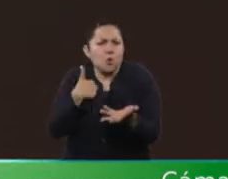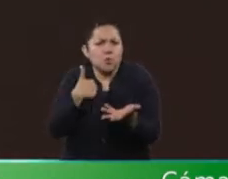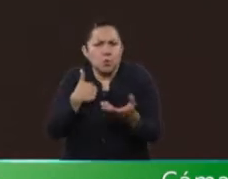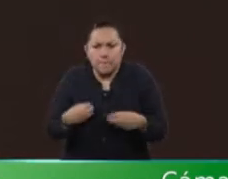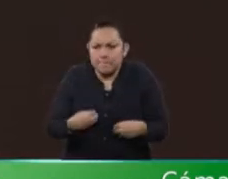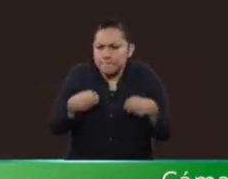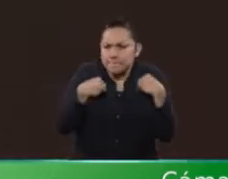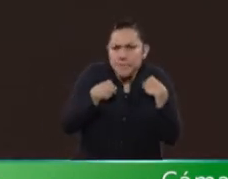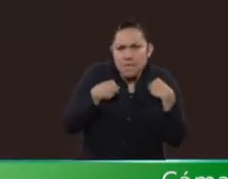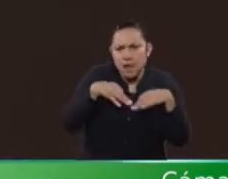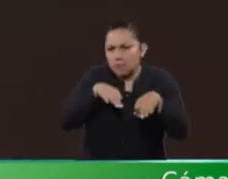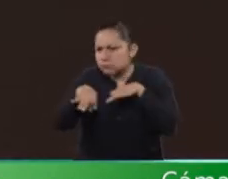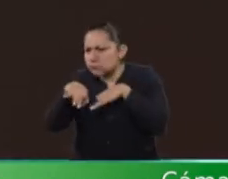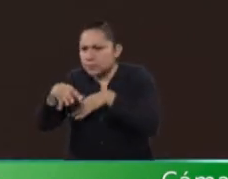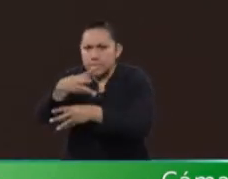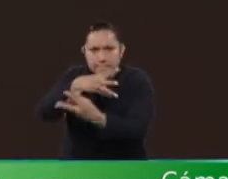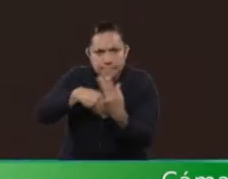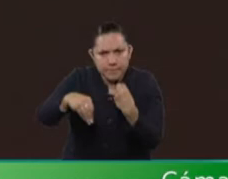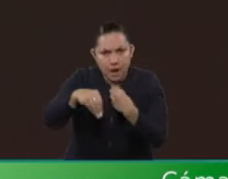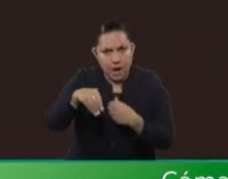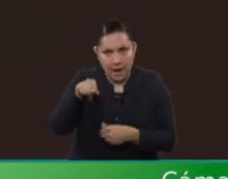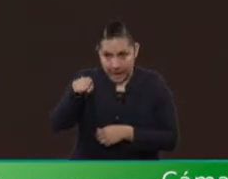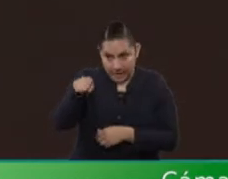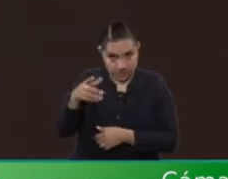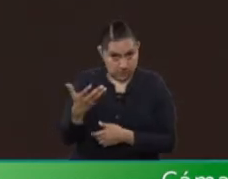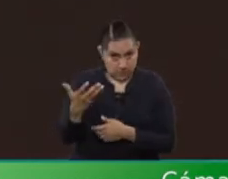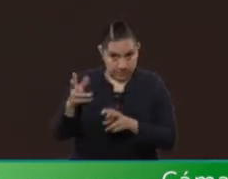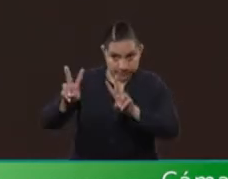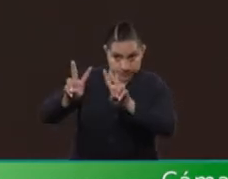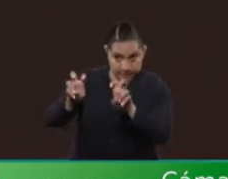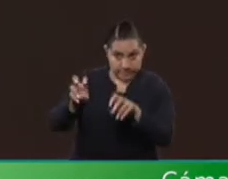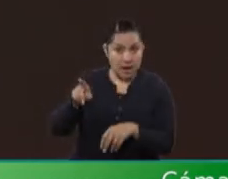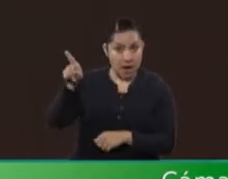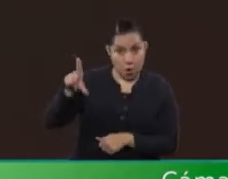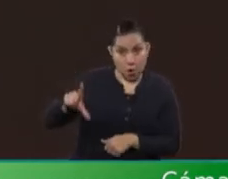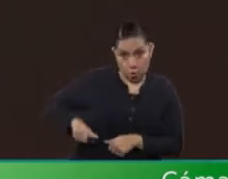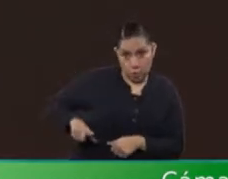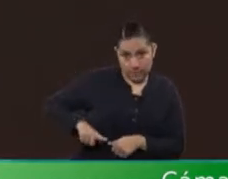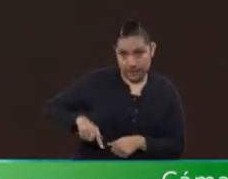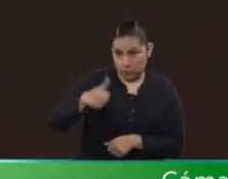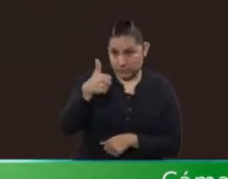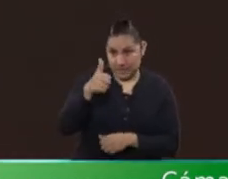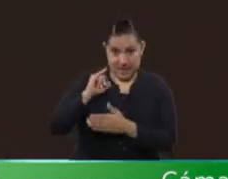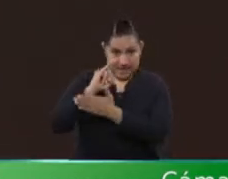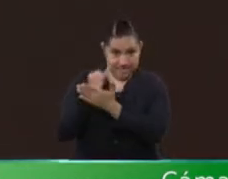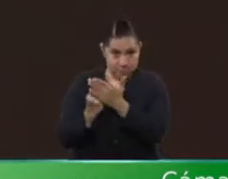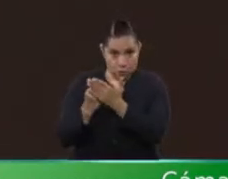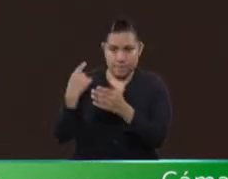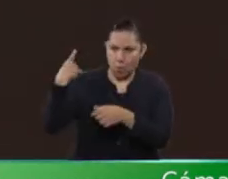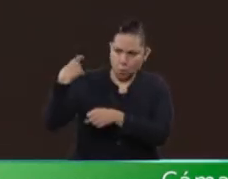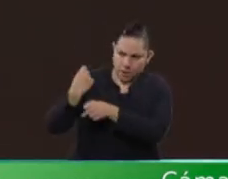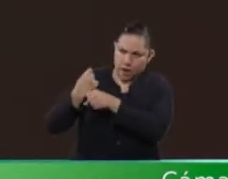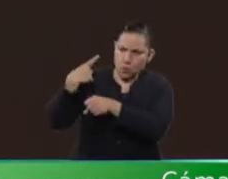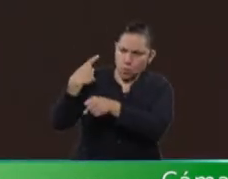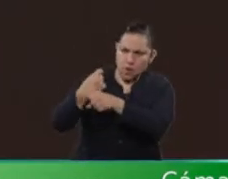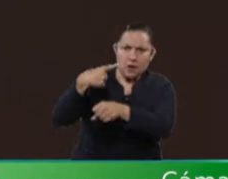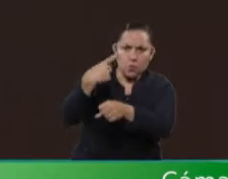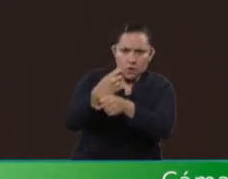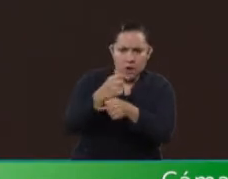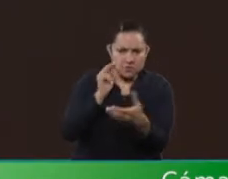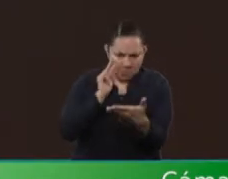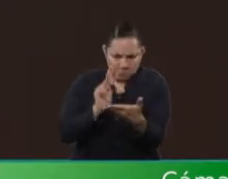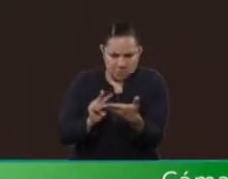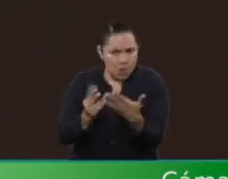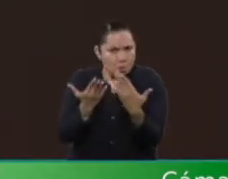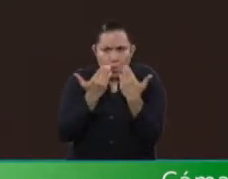vacío en cada uno de los 6 informes de gobierno. Ahí, por eso decía, no conformarnos solo